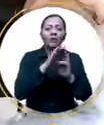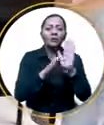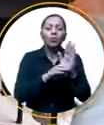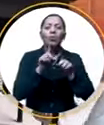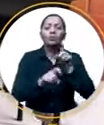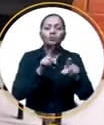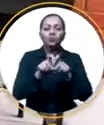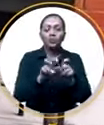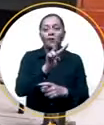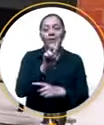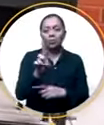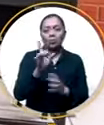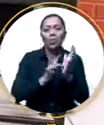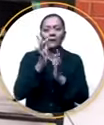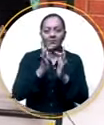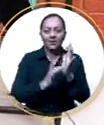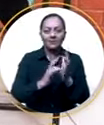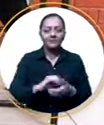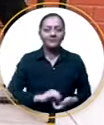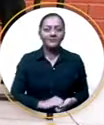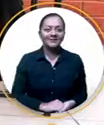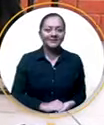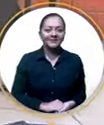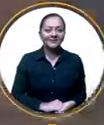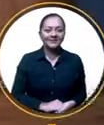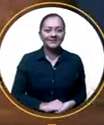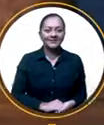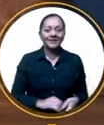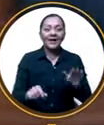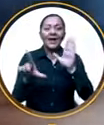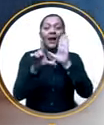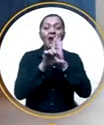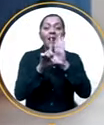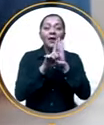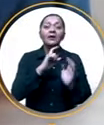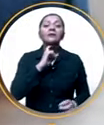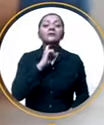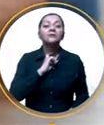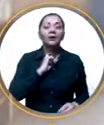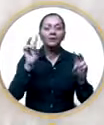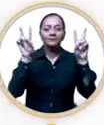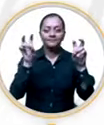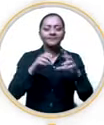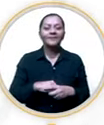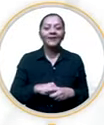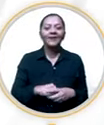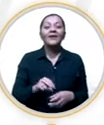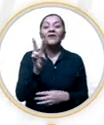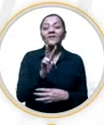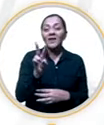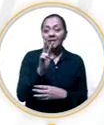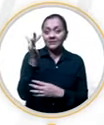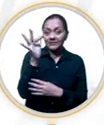las preguntas del referéndum y consulta popular este domingo 21 de abril. Ley seca. Desde el mediodía del